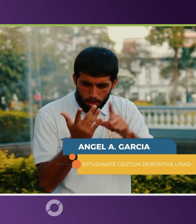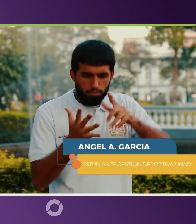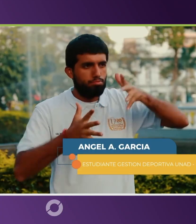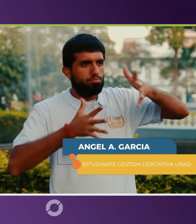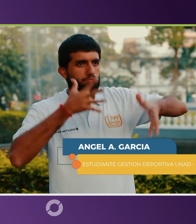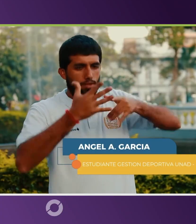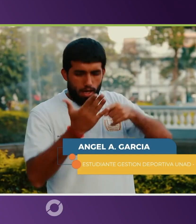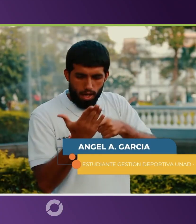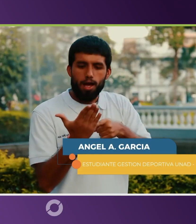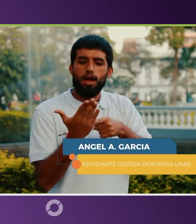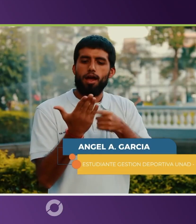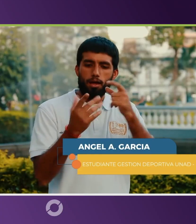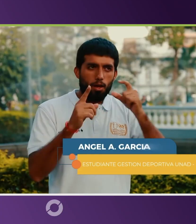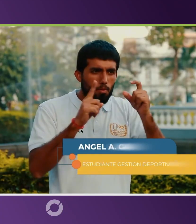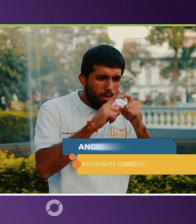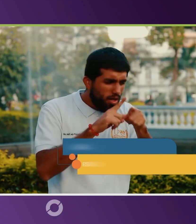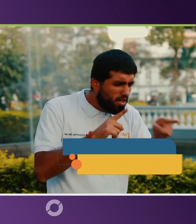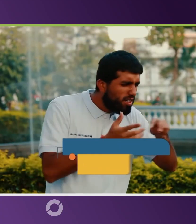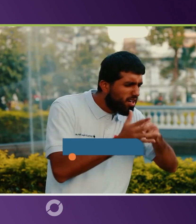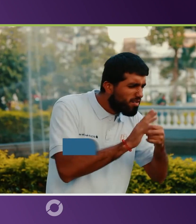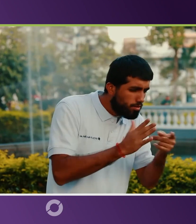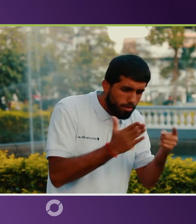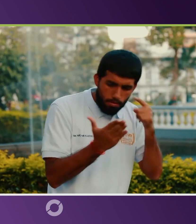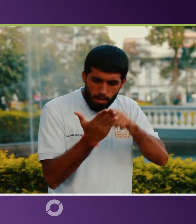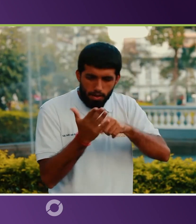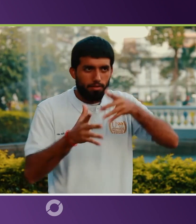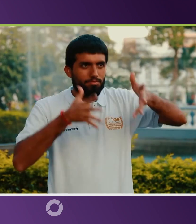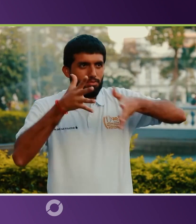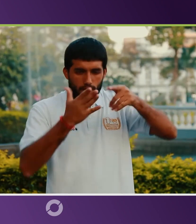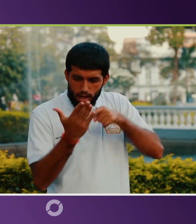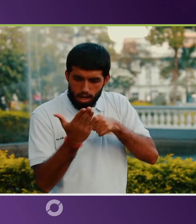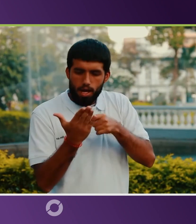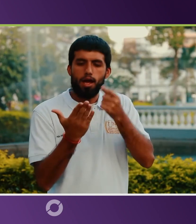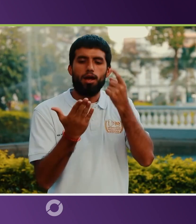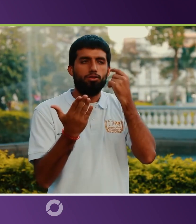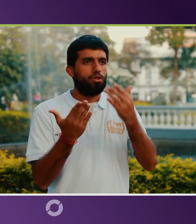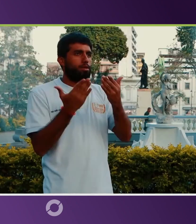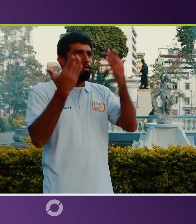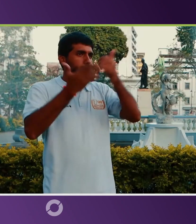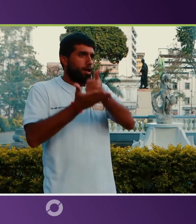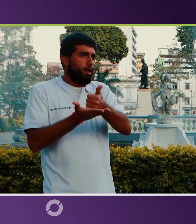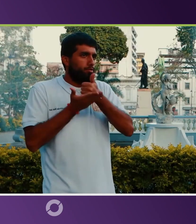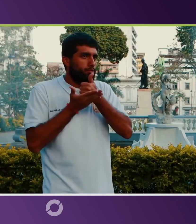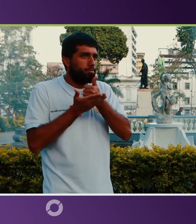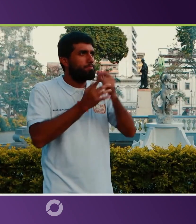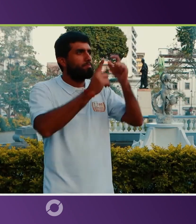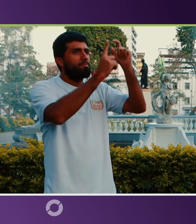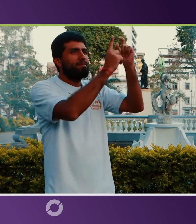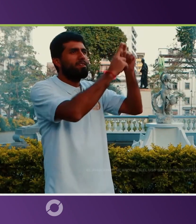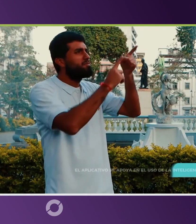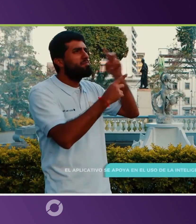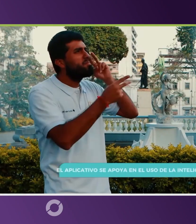no sabe cómo se escribe determinada palabra y a través del aplicativo puede tener la seña o viceversa.